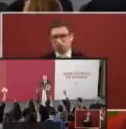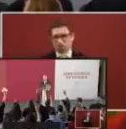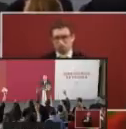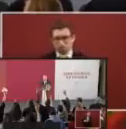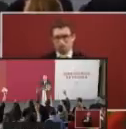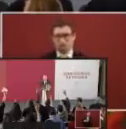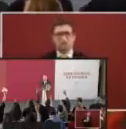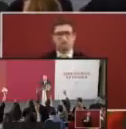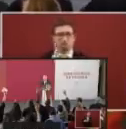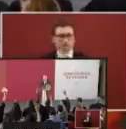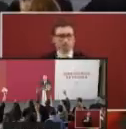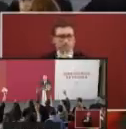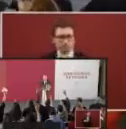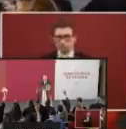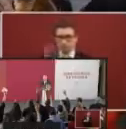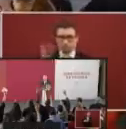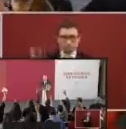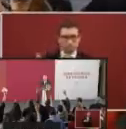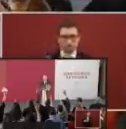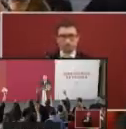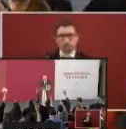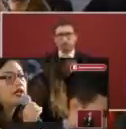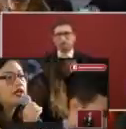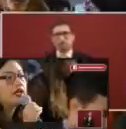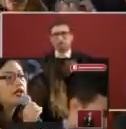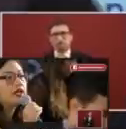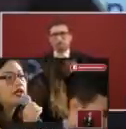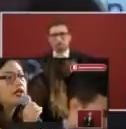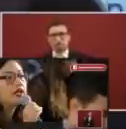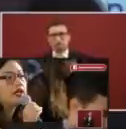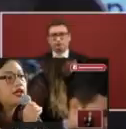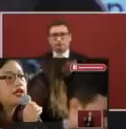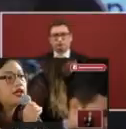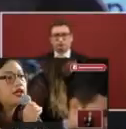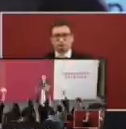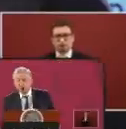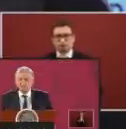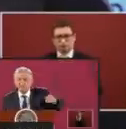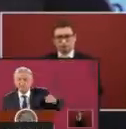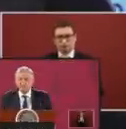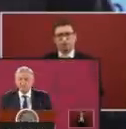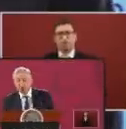si le pedimos a Zoe Robles, si les parece,